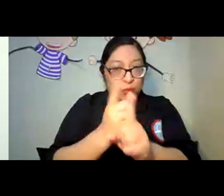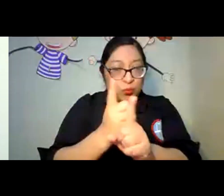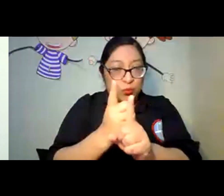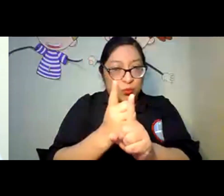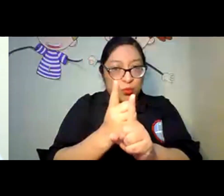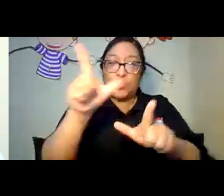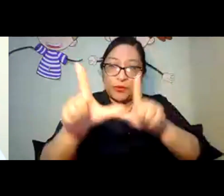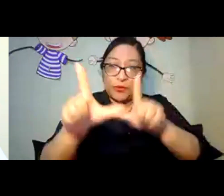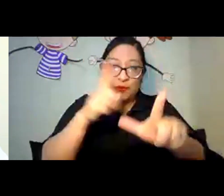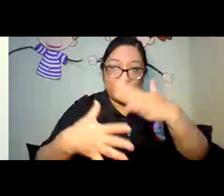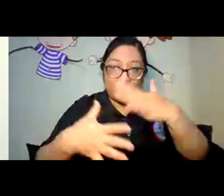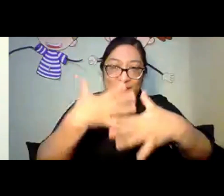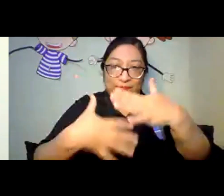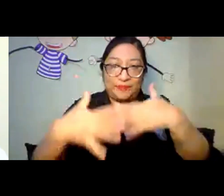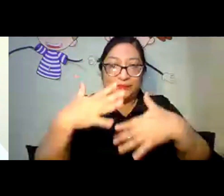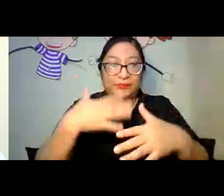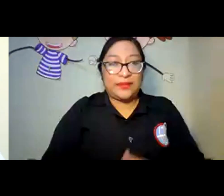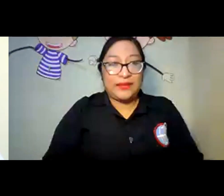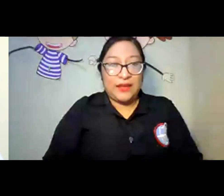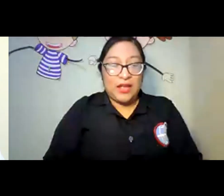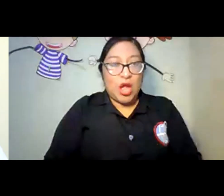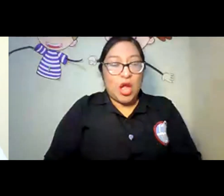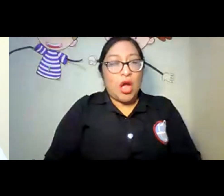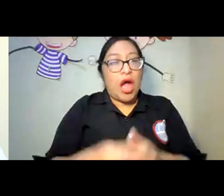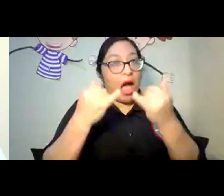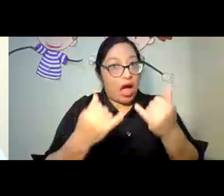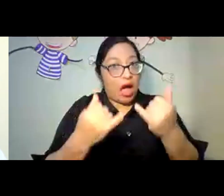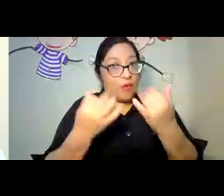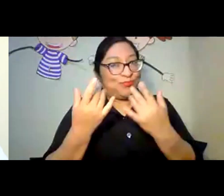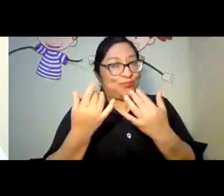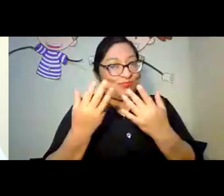señas. En un momento les coloco el...